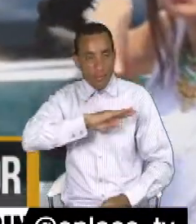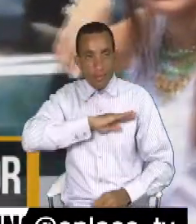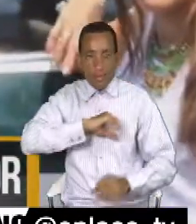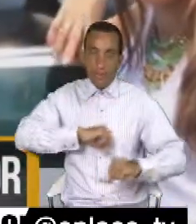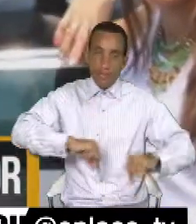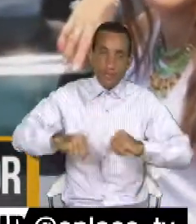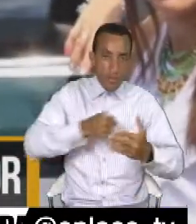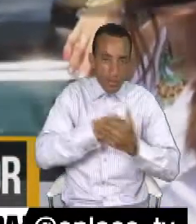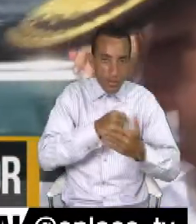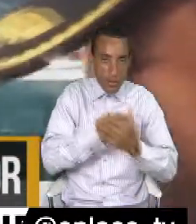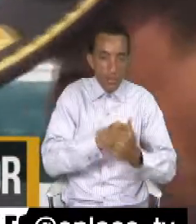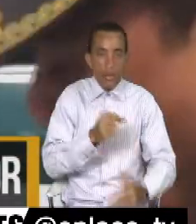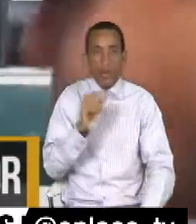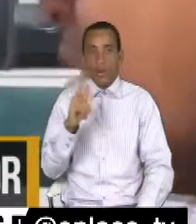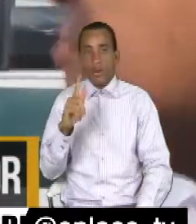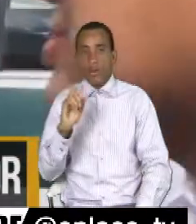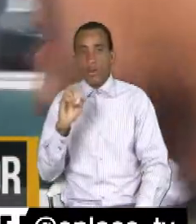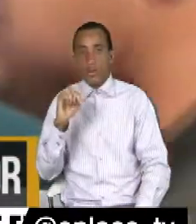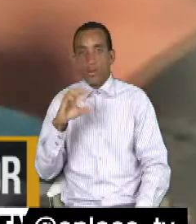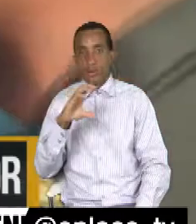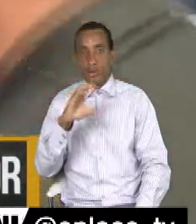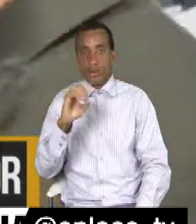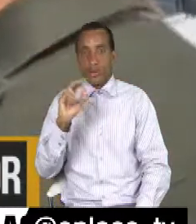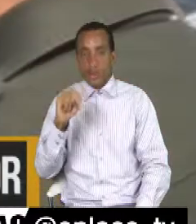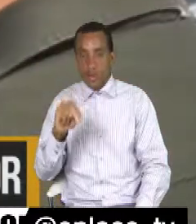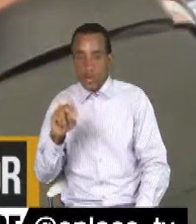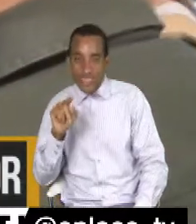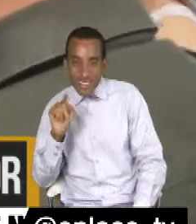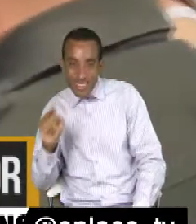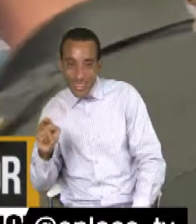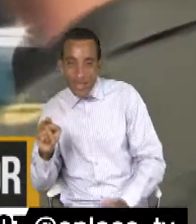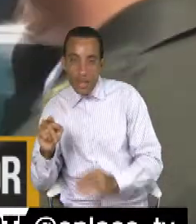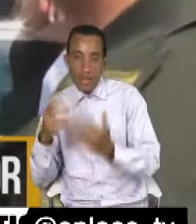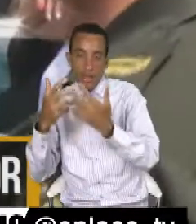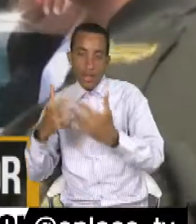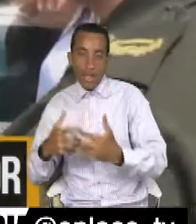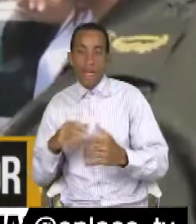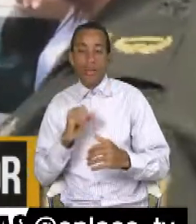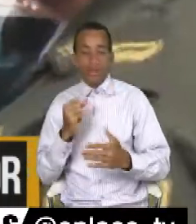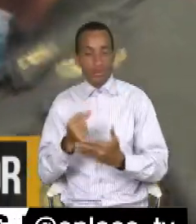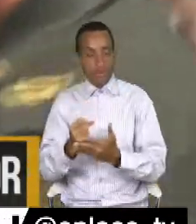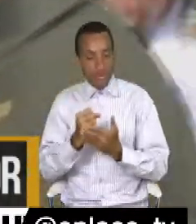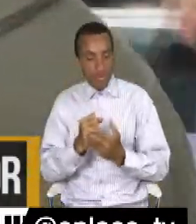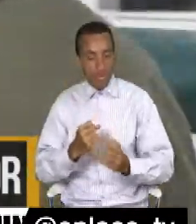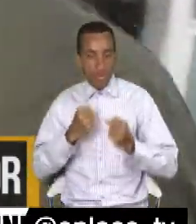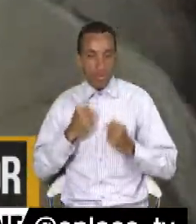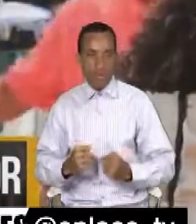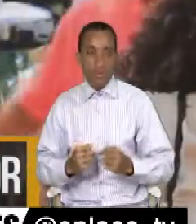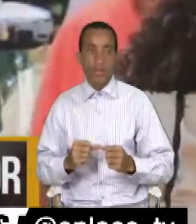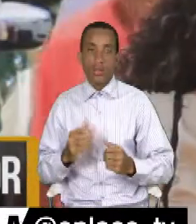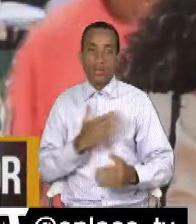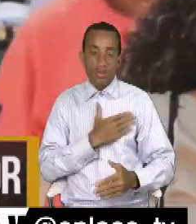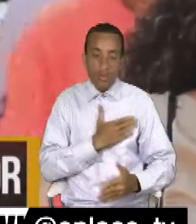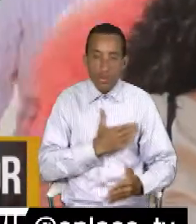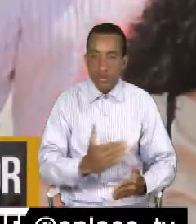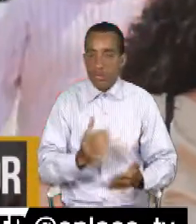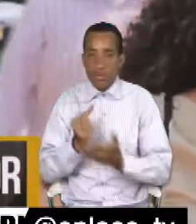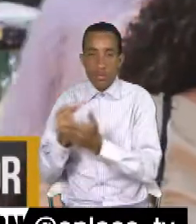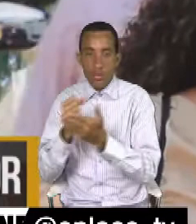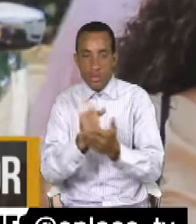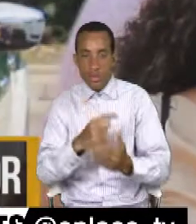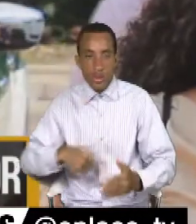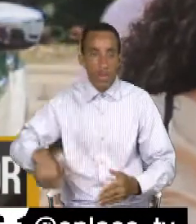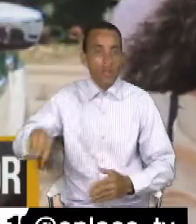de Fonsecon. Para materializar la sinergia institucional en el campo logístico y poder atender así los diferentes